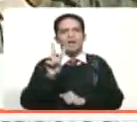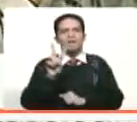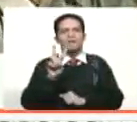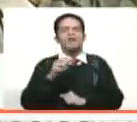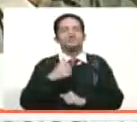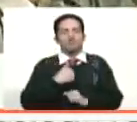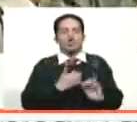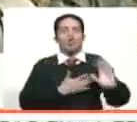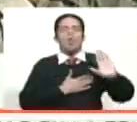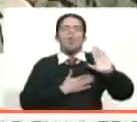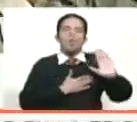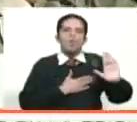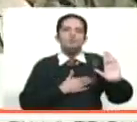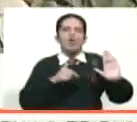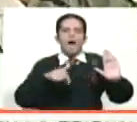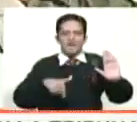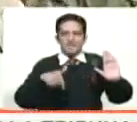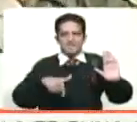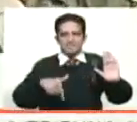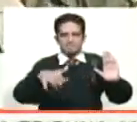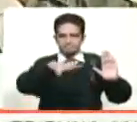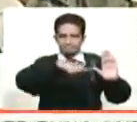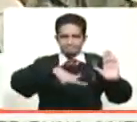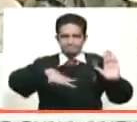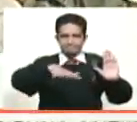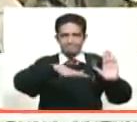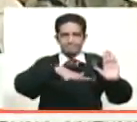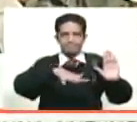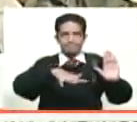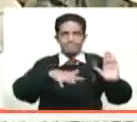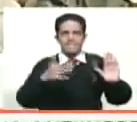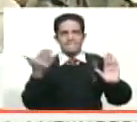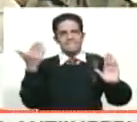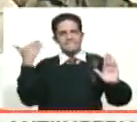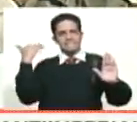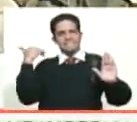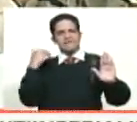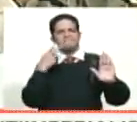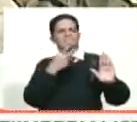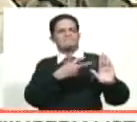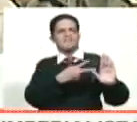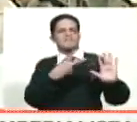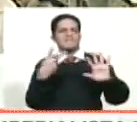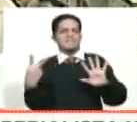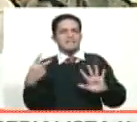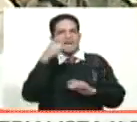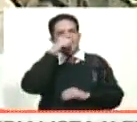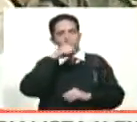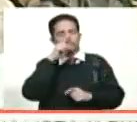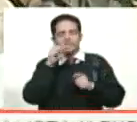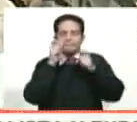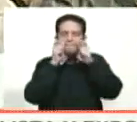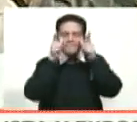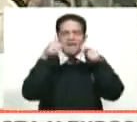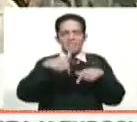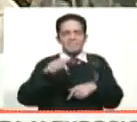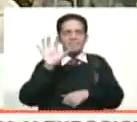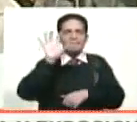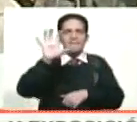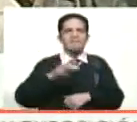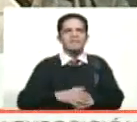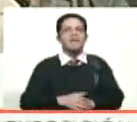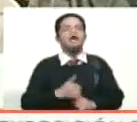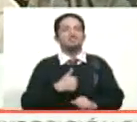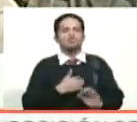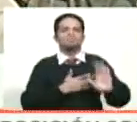juro en este patio histórico, a 27 años del despertar de nuestra patria,